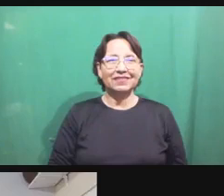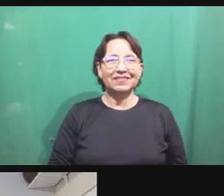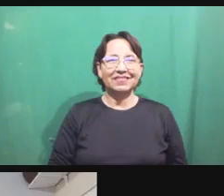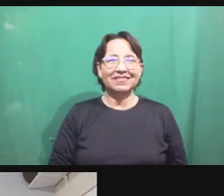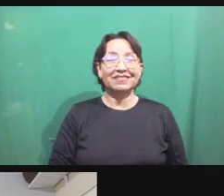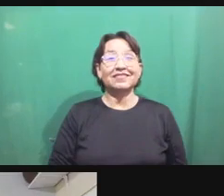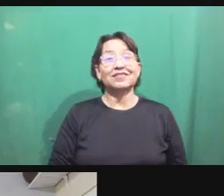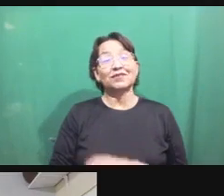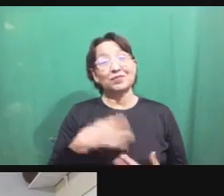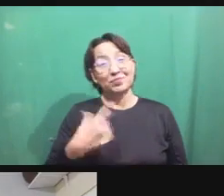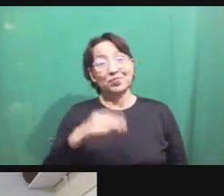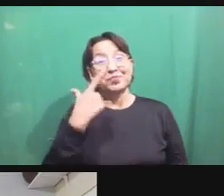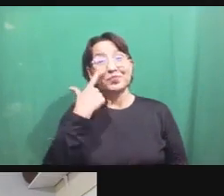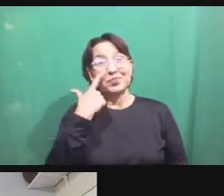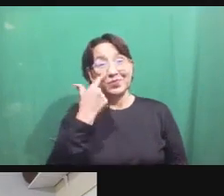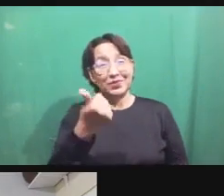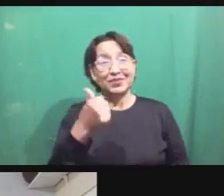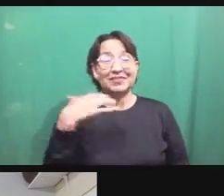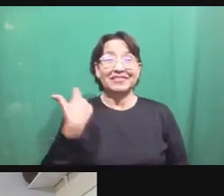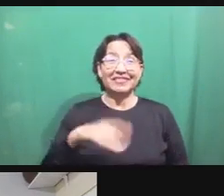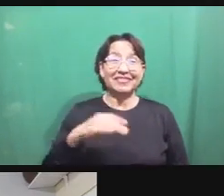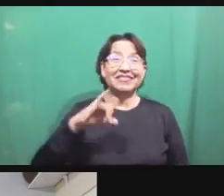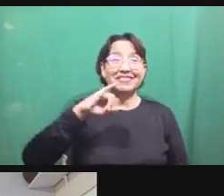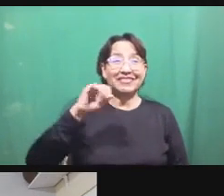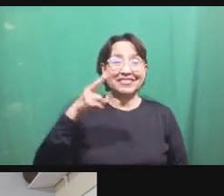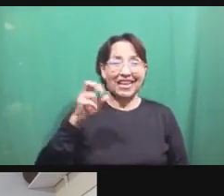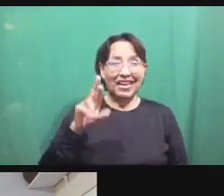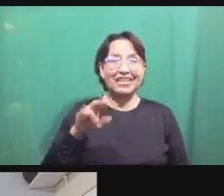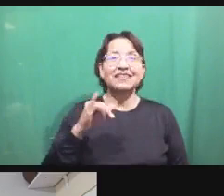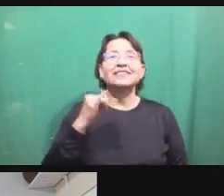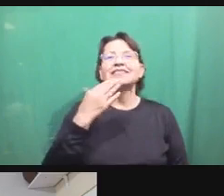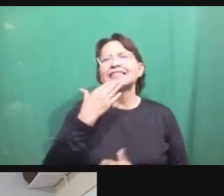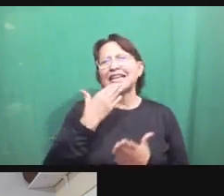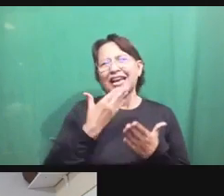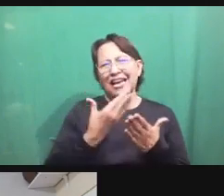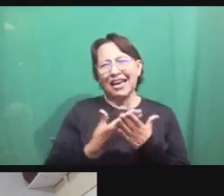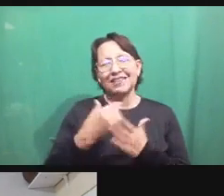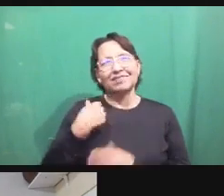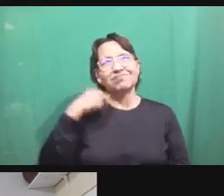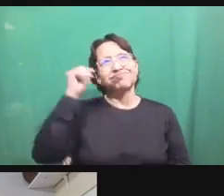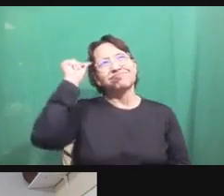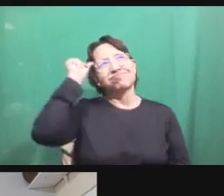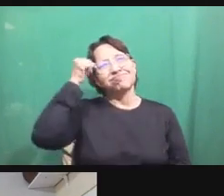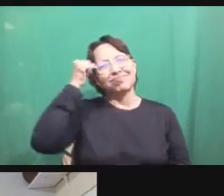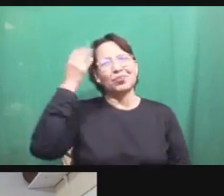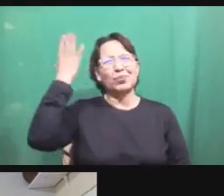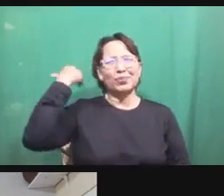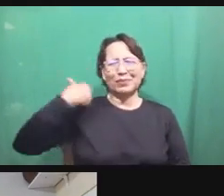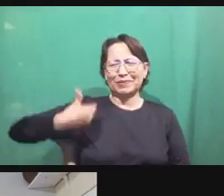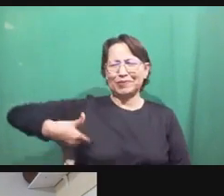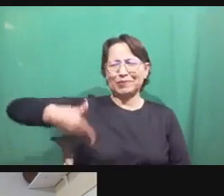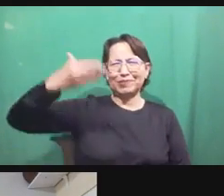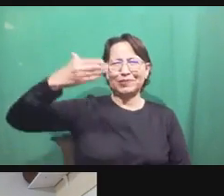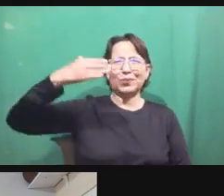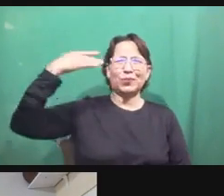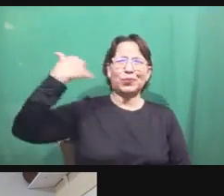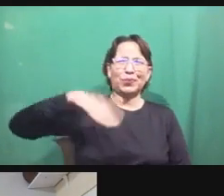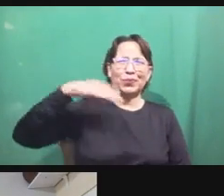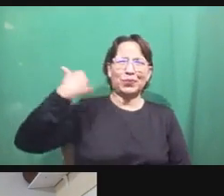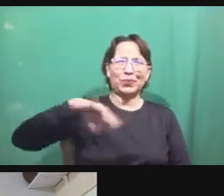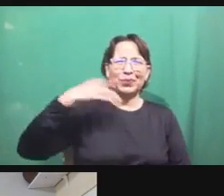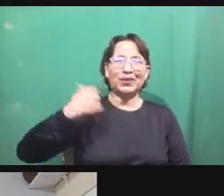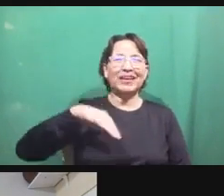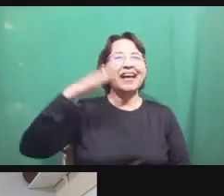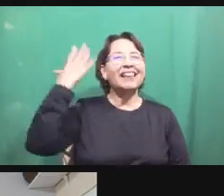Súper, Jair, muchas gracias por tu intervención. Te digo que me trajiste a la memoria de niña ese recuerdo de los muros